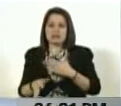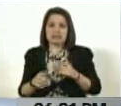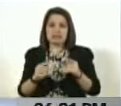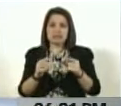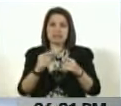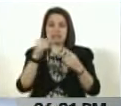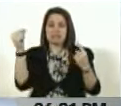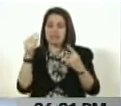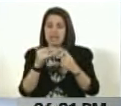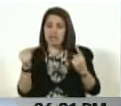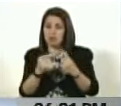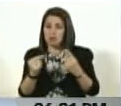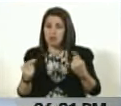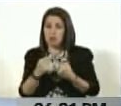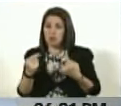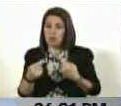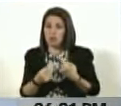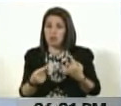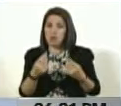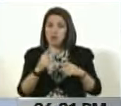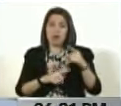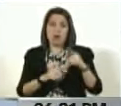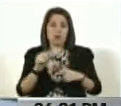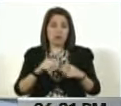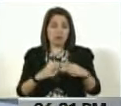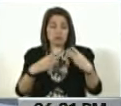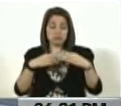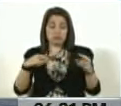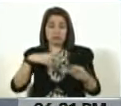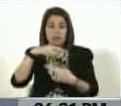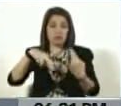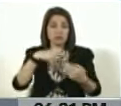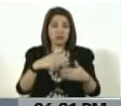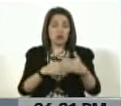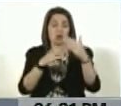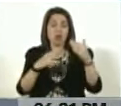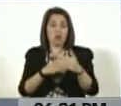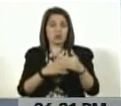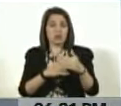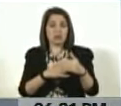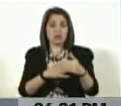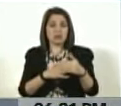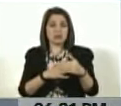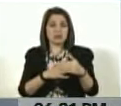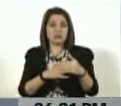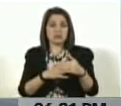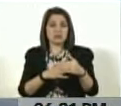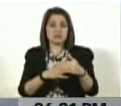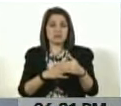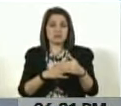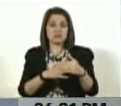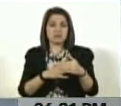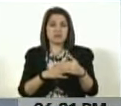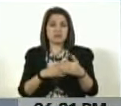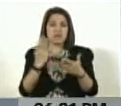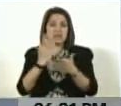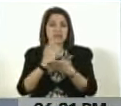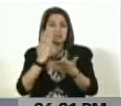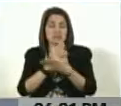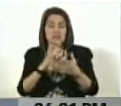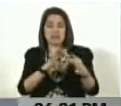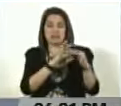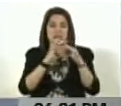lo tienen unas transnacionales que son abiertamente conspiradoras de la revolución bolivariana y que son abiertamente aliados del